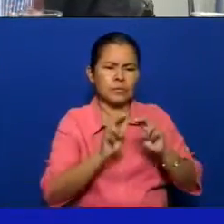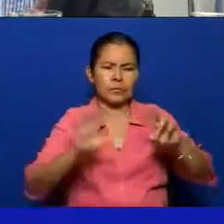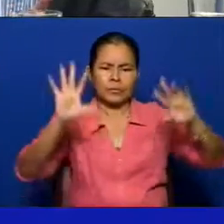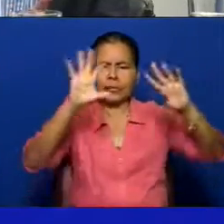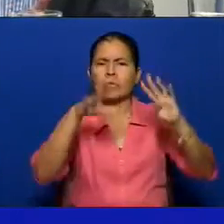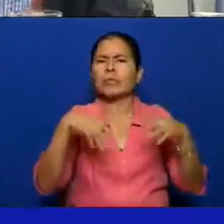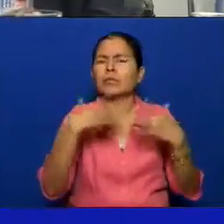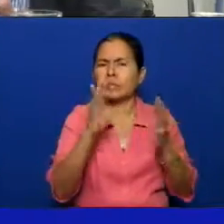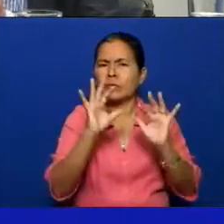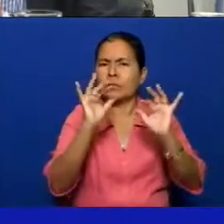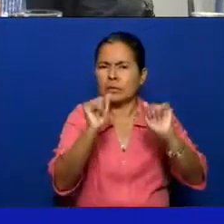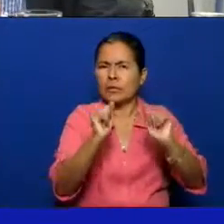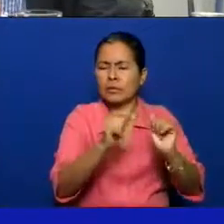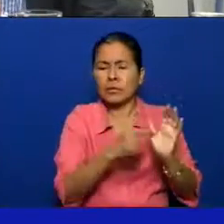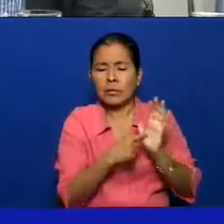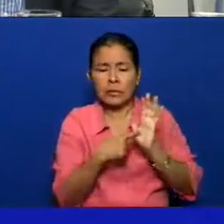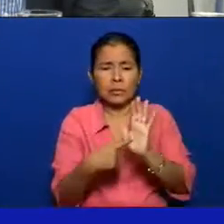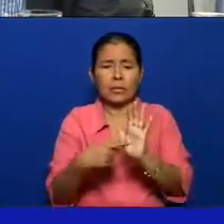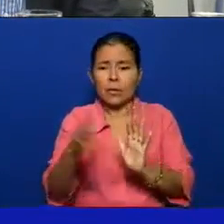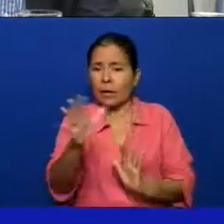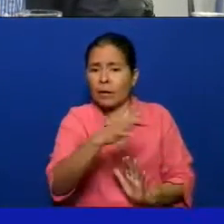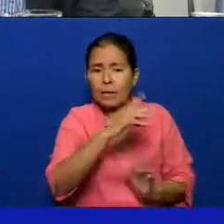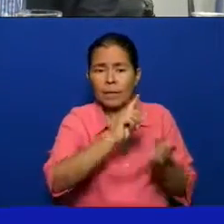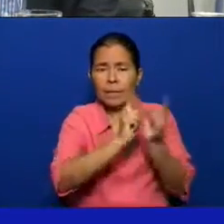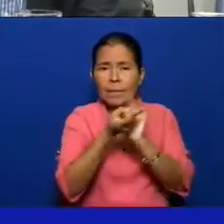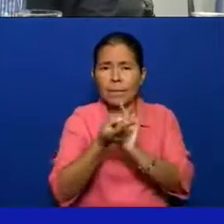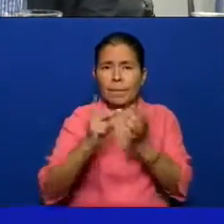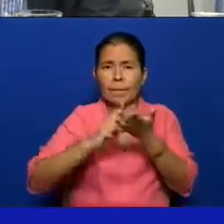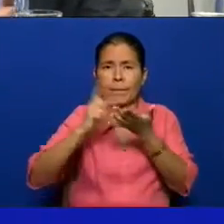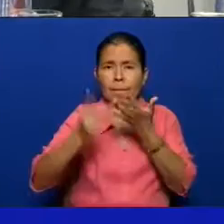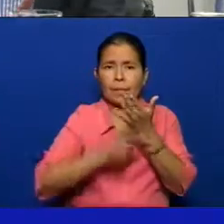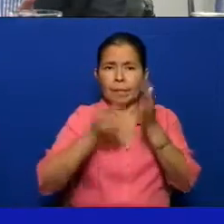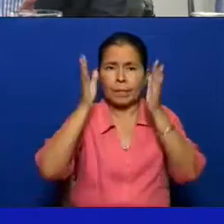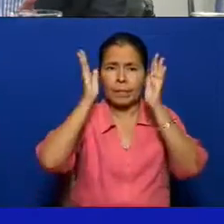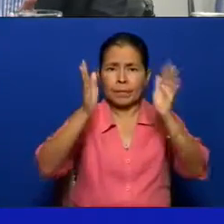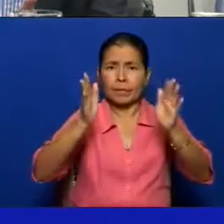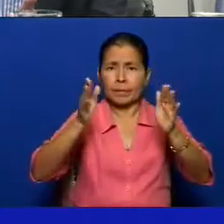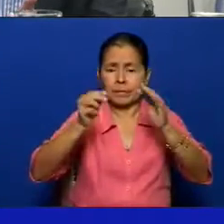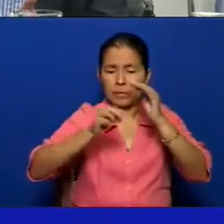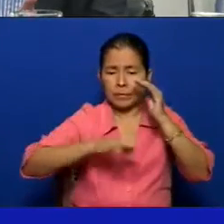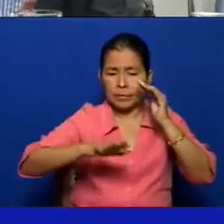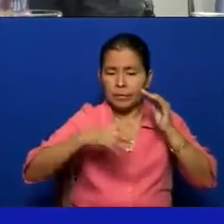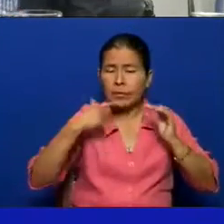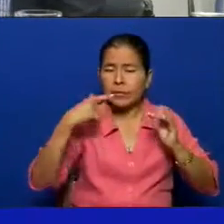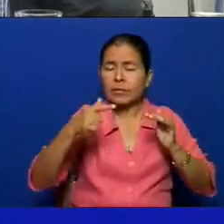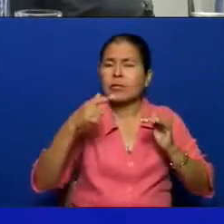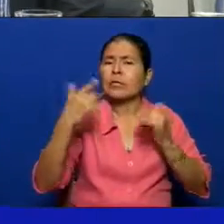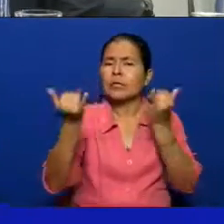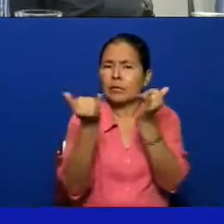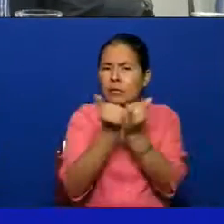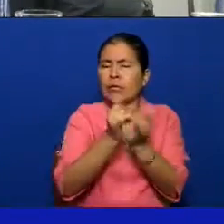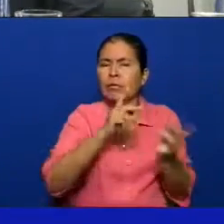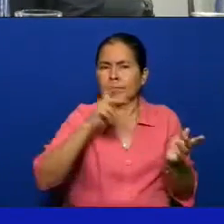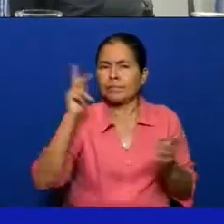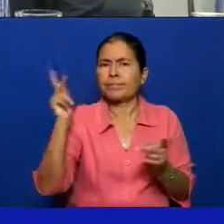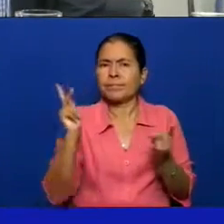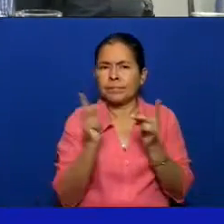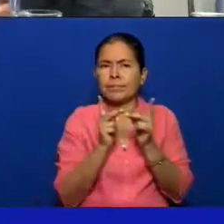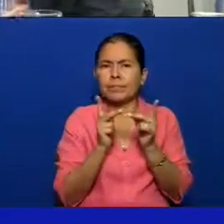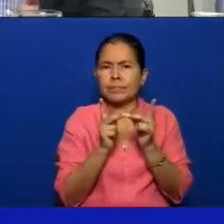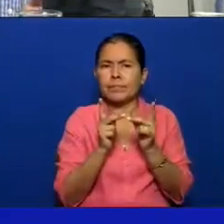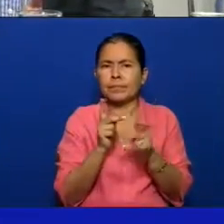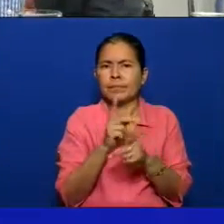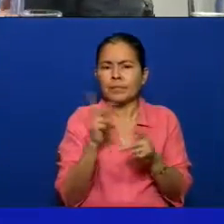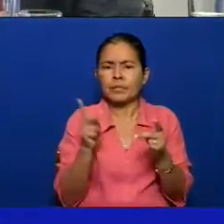Ahora, eso traducido a programas sociales es precisamente el camino correcto, el camino